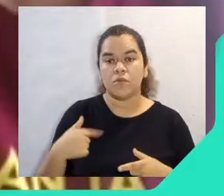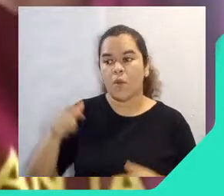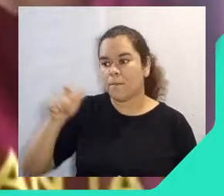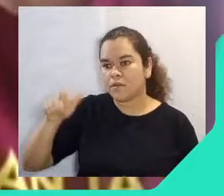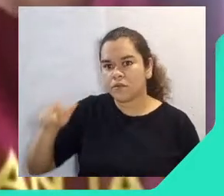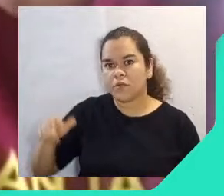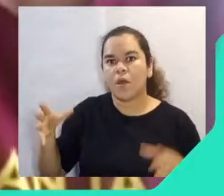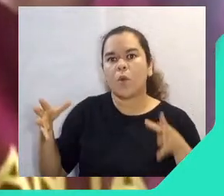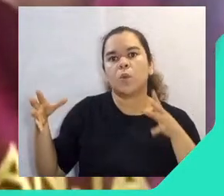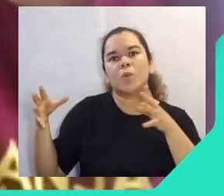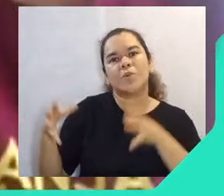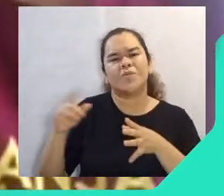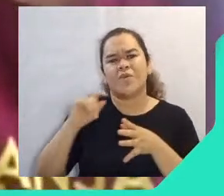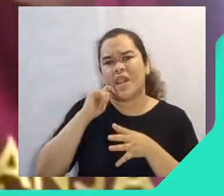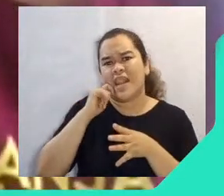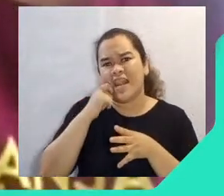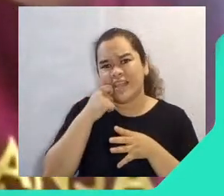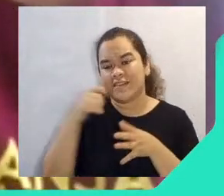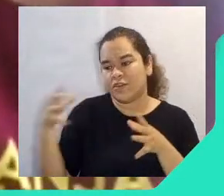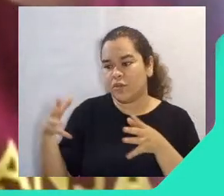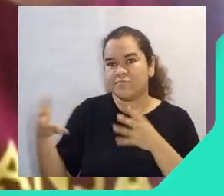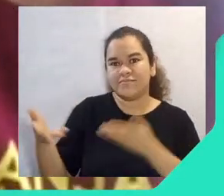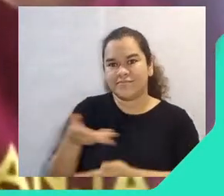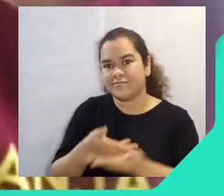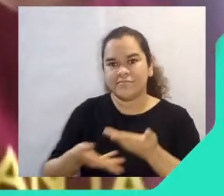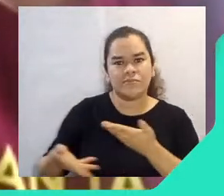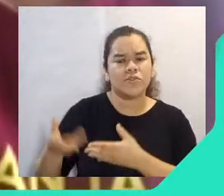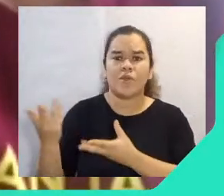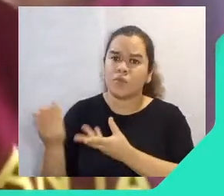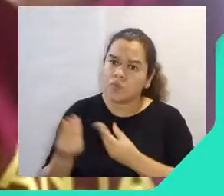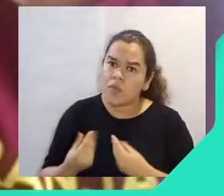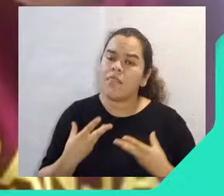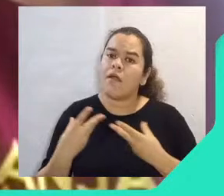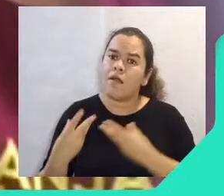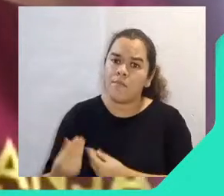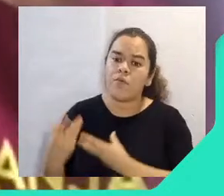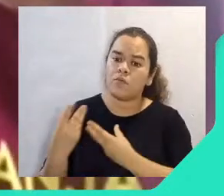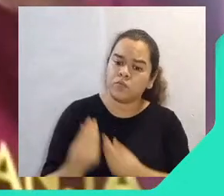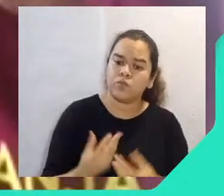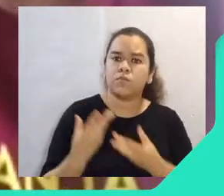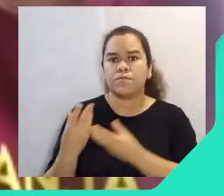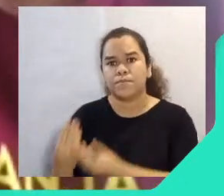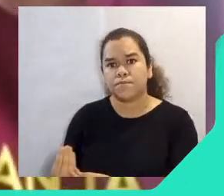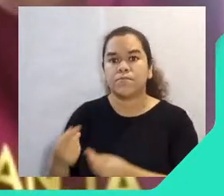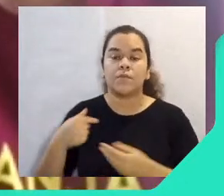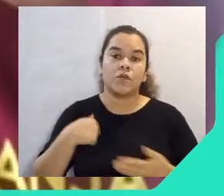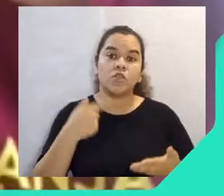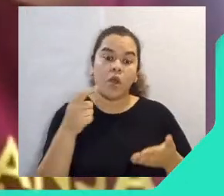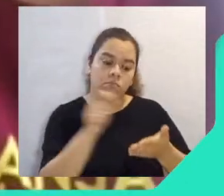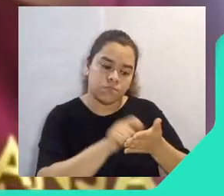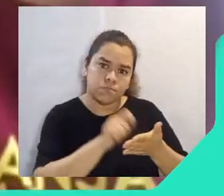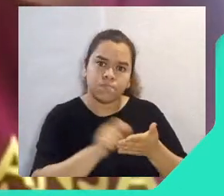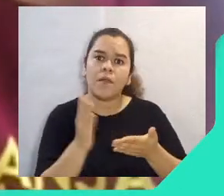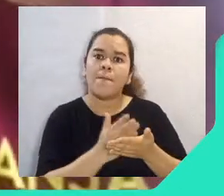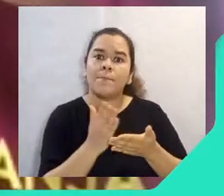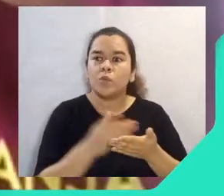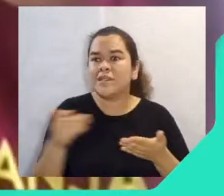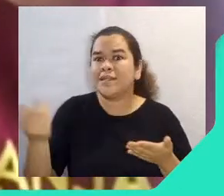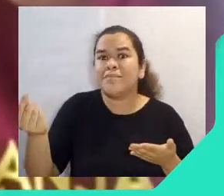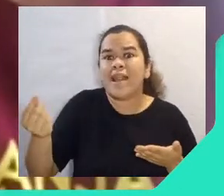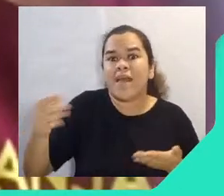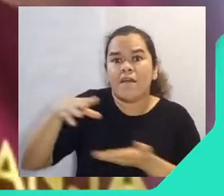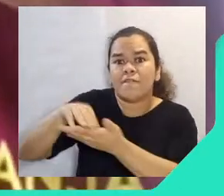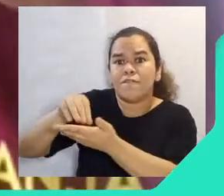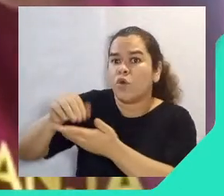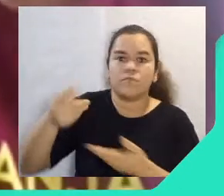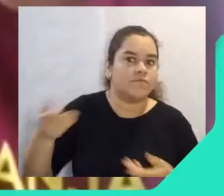compañeros muy lindo que nos ayudábamos muchísimo entre todos, era cuestión de pasarse apuntes, ayudar en lo que sea